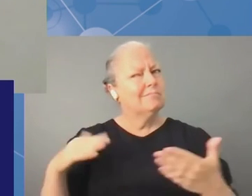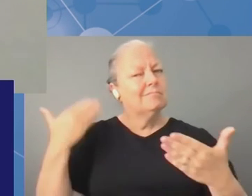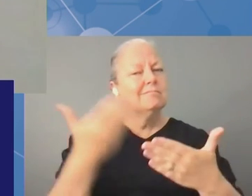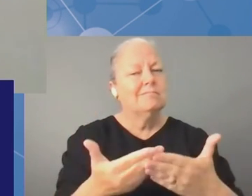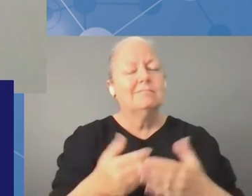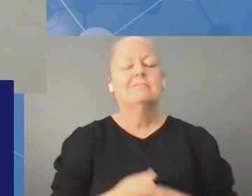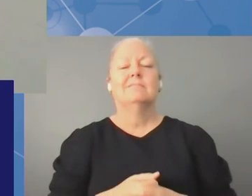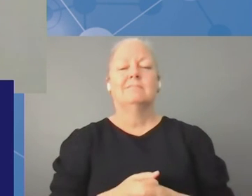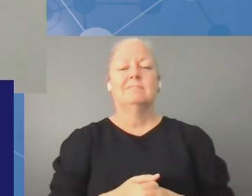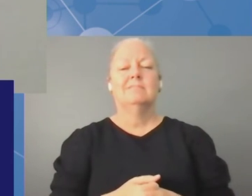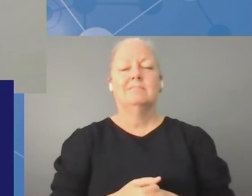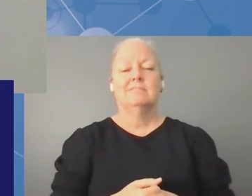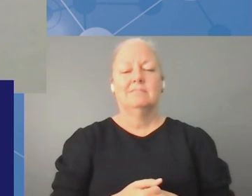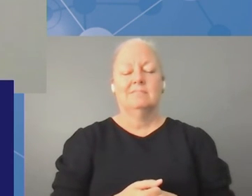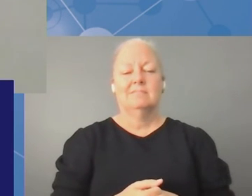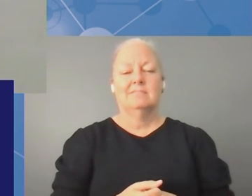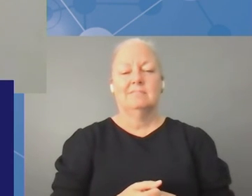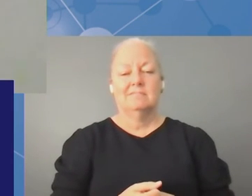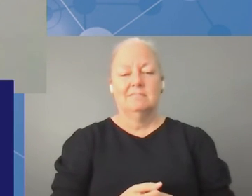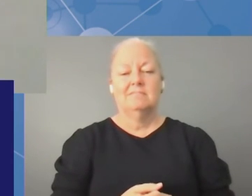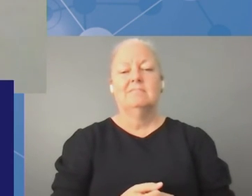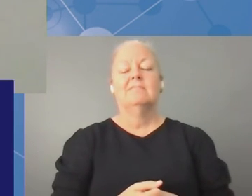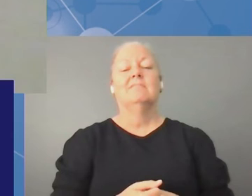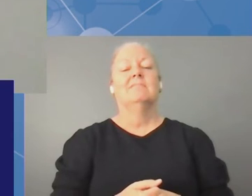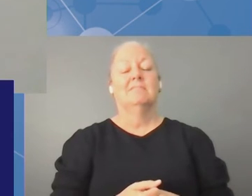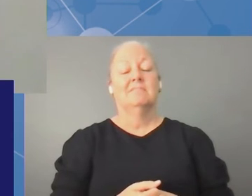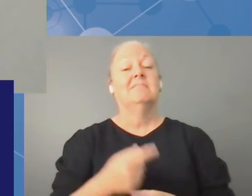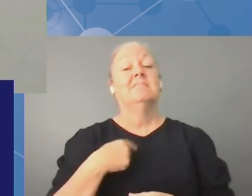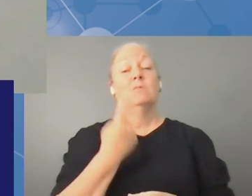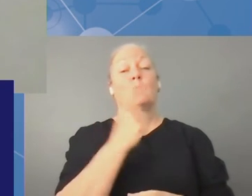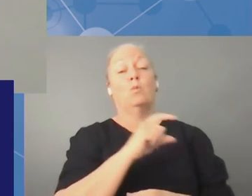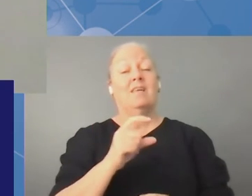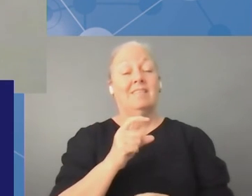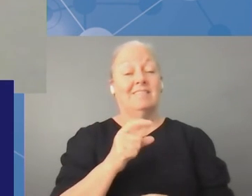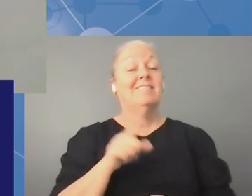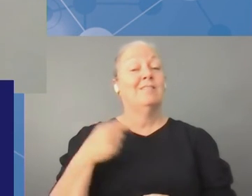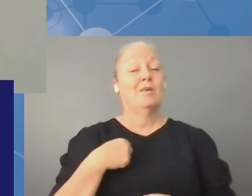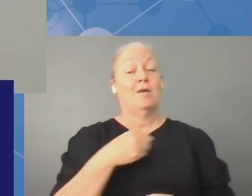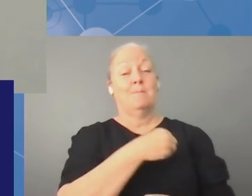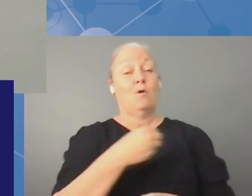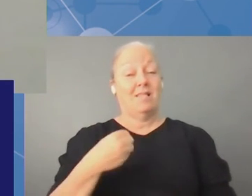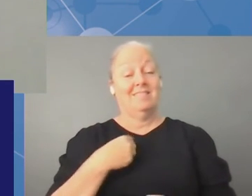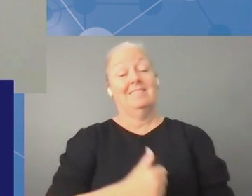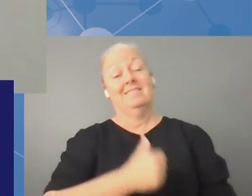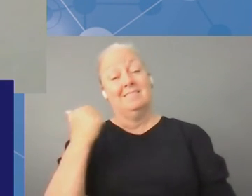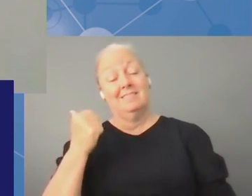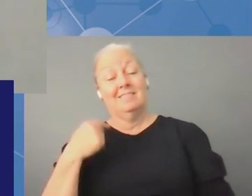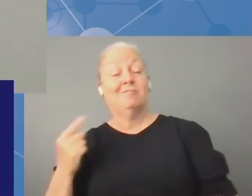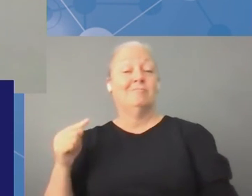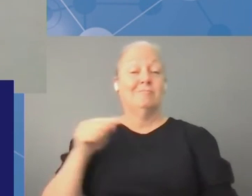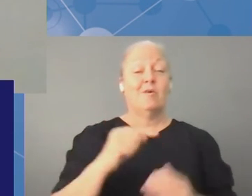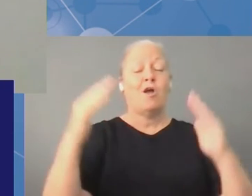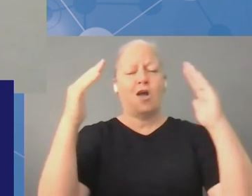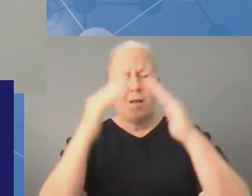organizado este congreso de forma híbrida en una situación tan complicada. Nos alegra mucho poder